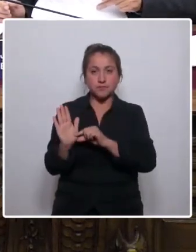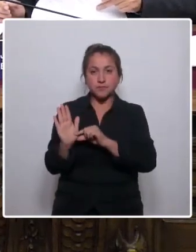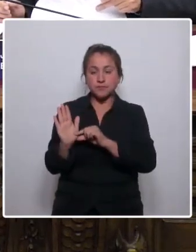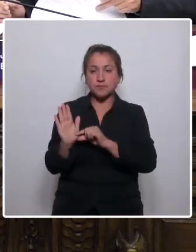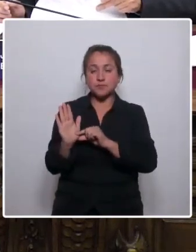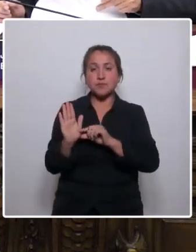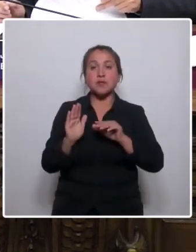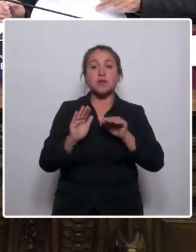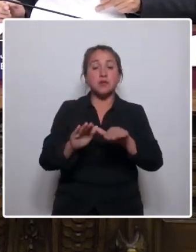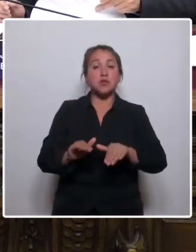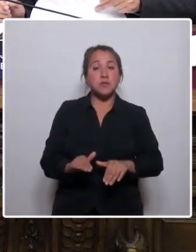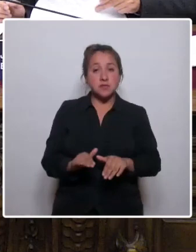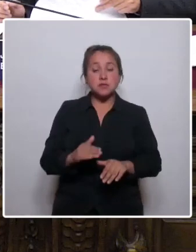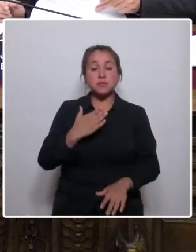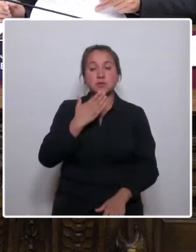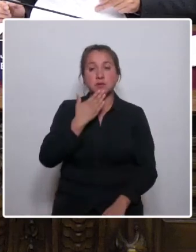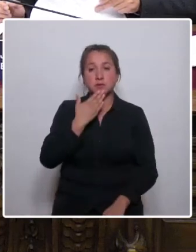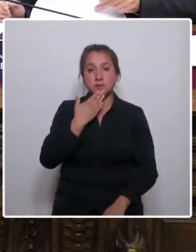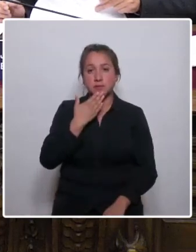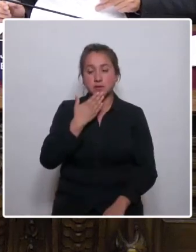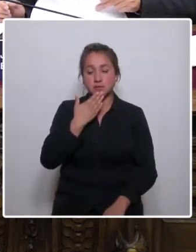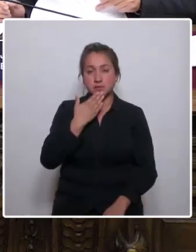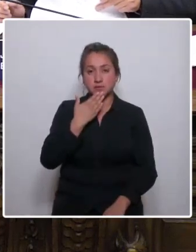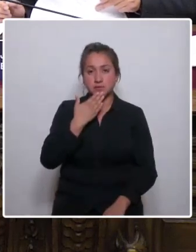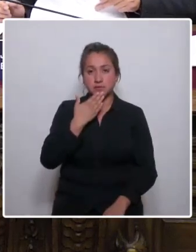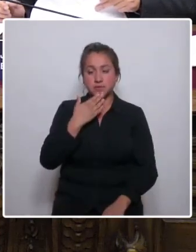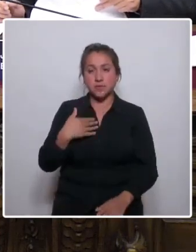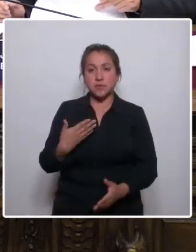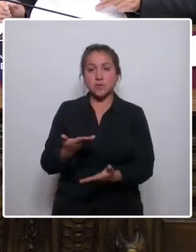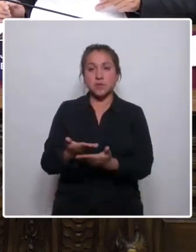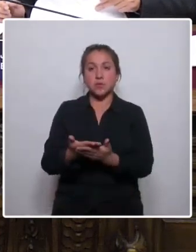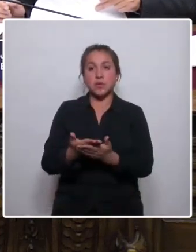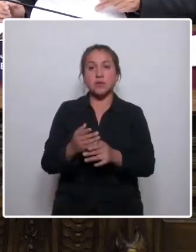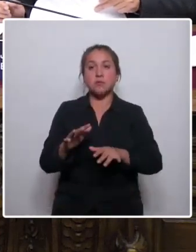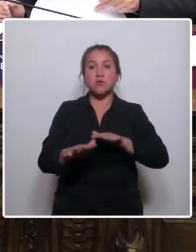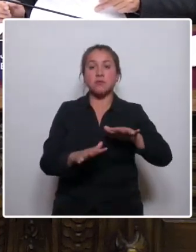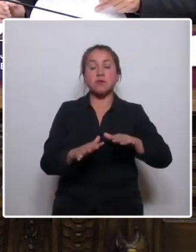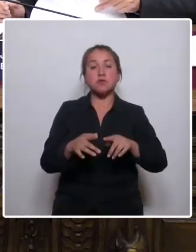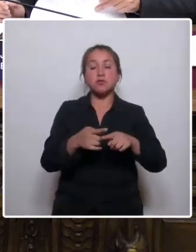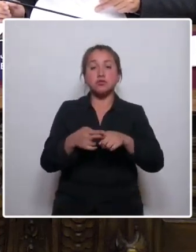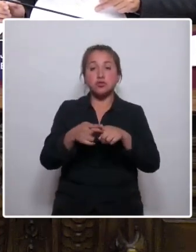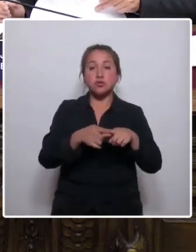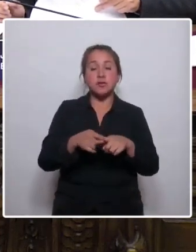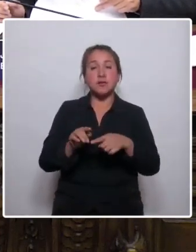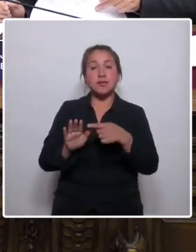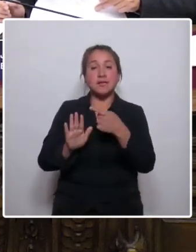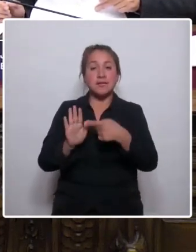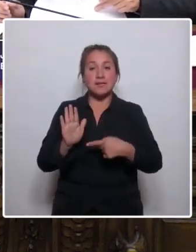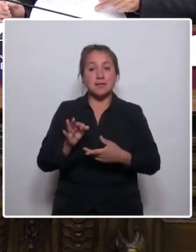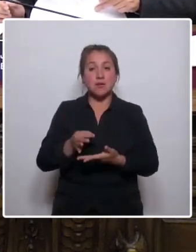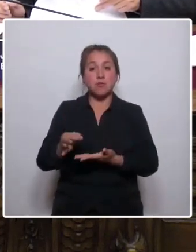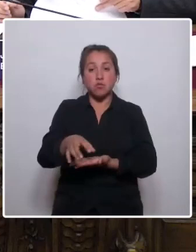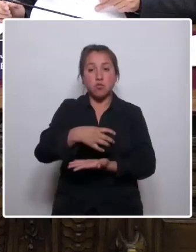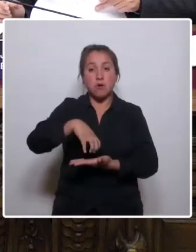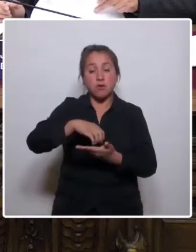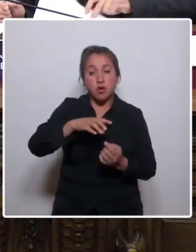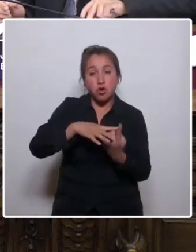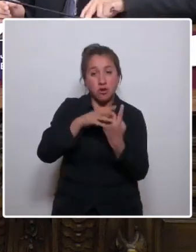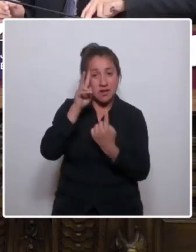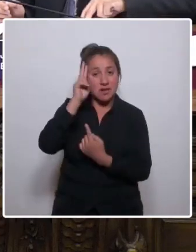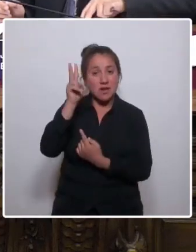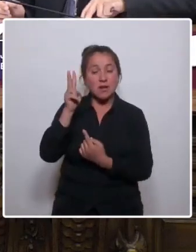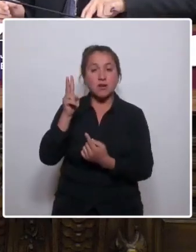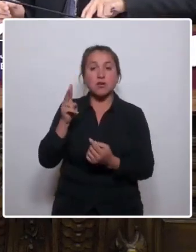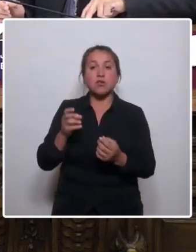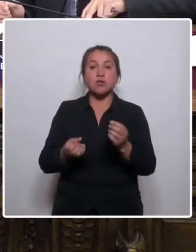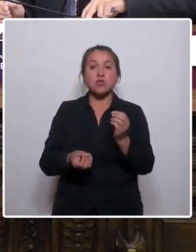Y lo mismo ocurre con la propuesta de Movimientos Sociales y Lista del Pueblo y Pueblos Originarios para intercalar